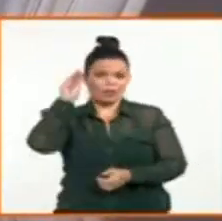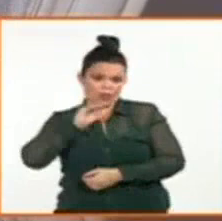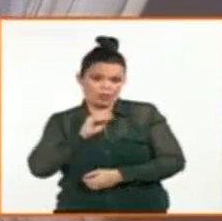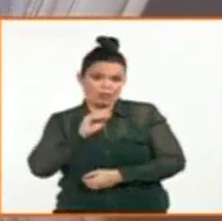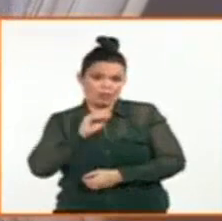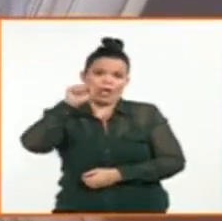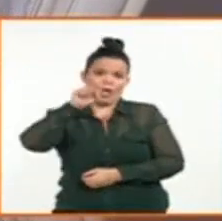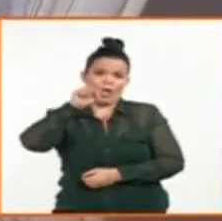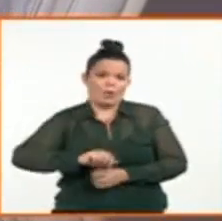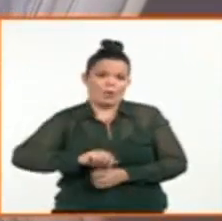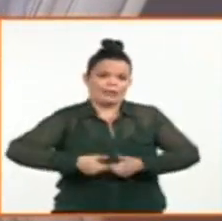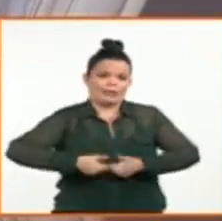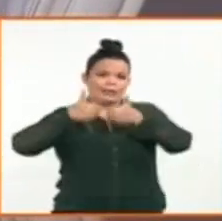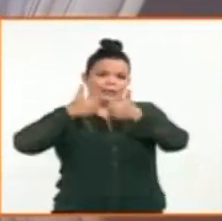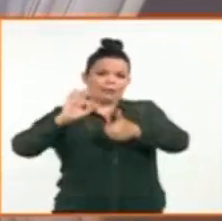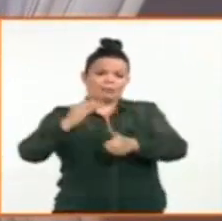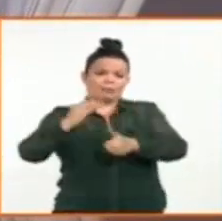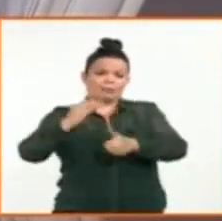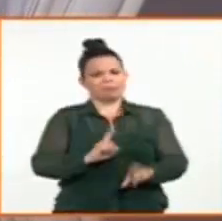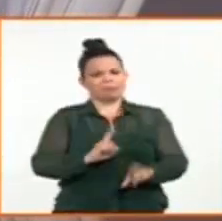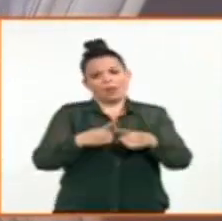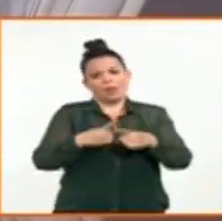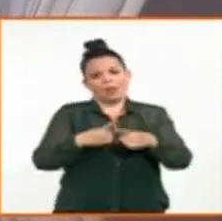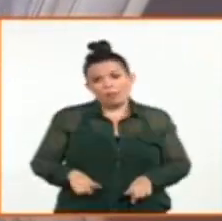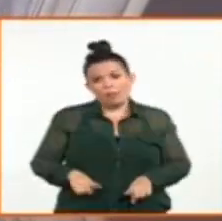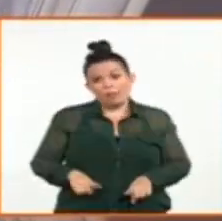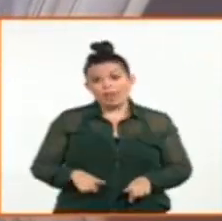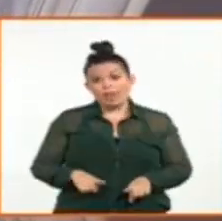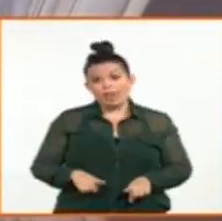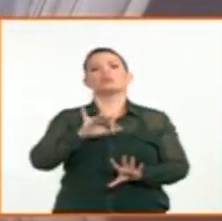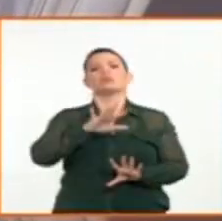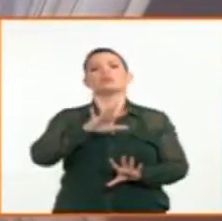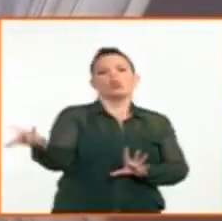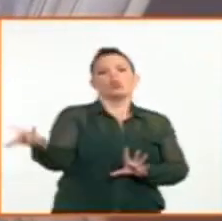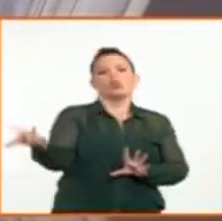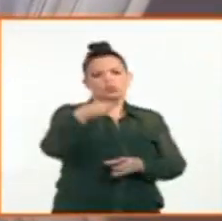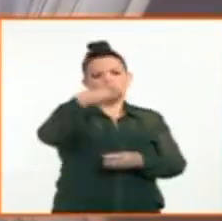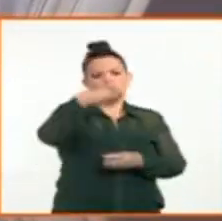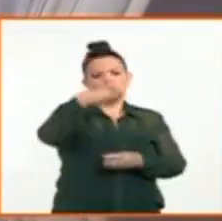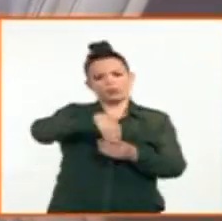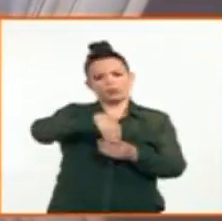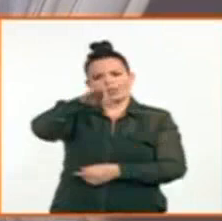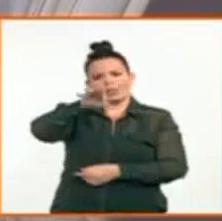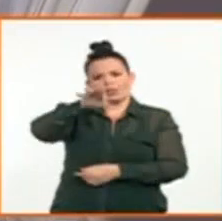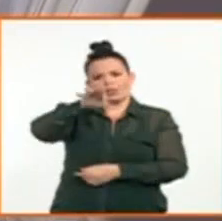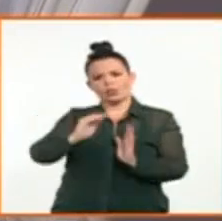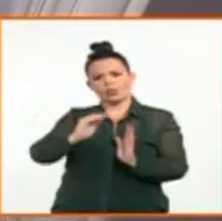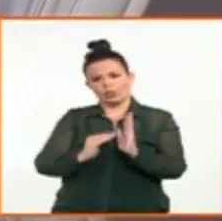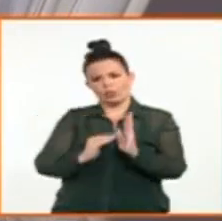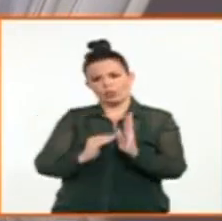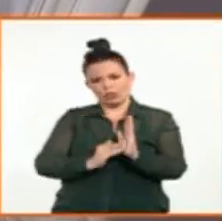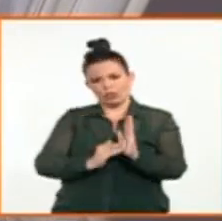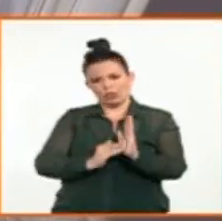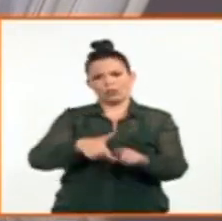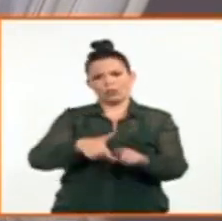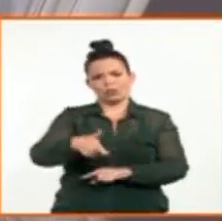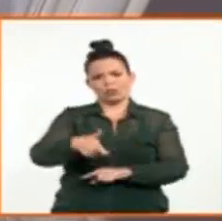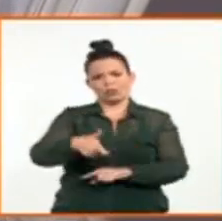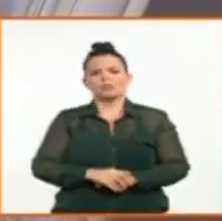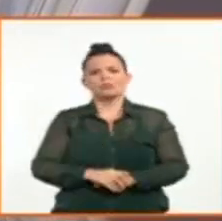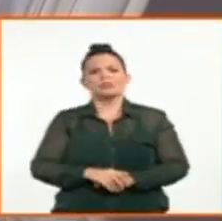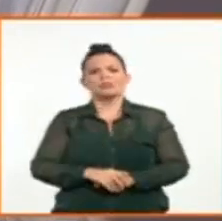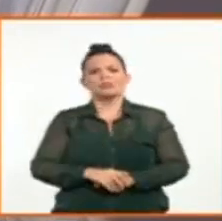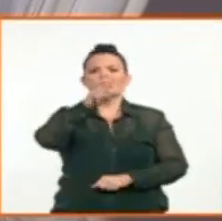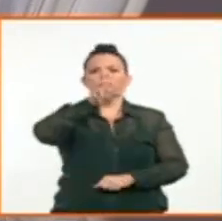que hay, se han logrado alrededor de 18 millones de pesos en este año pasado. Participan con 124 surtidos y